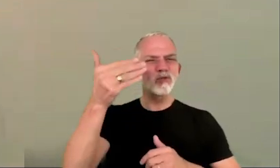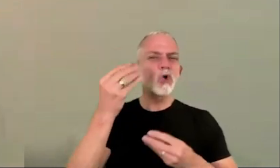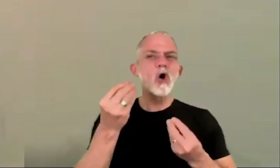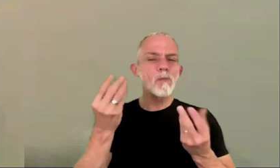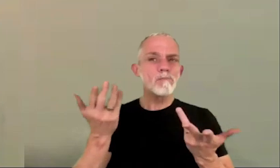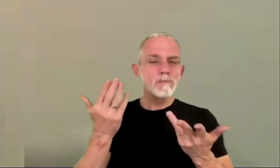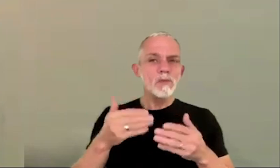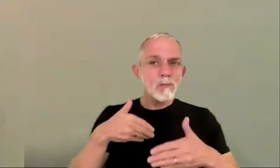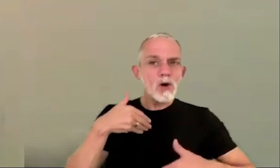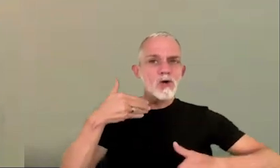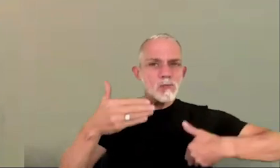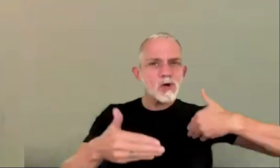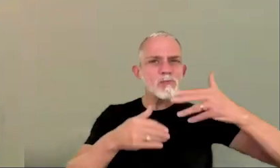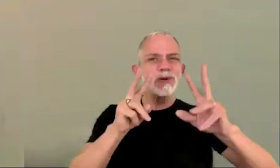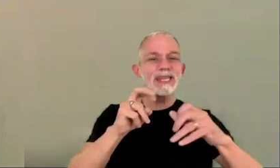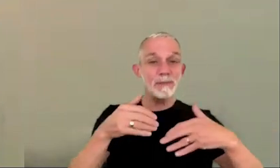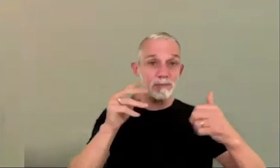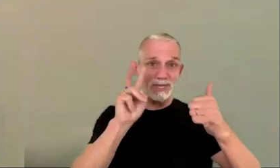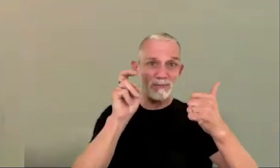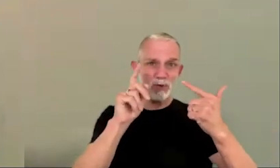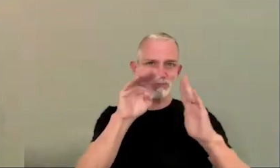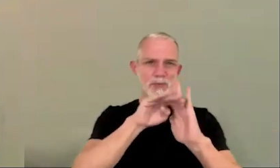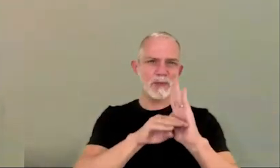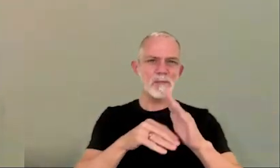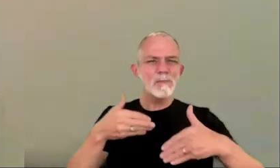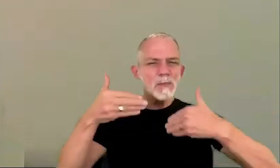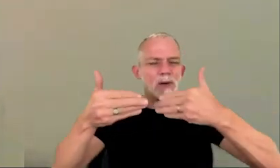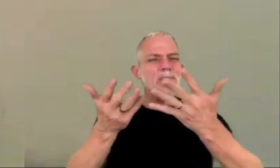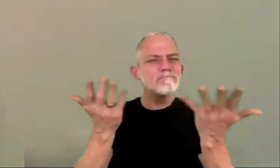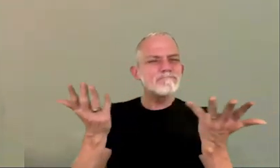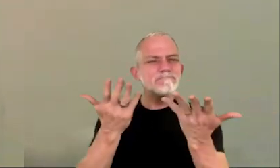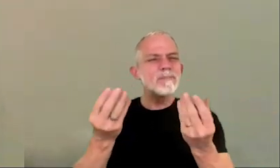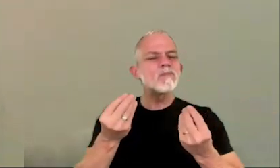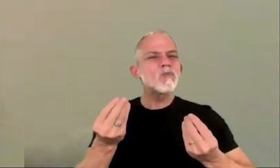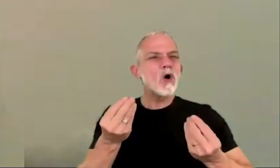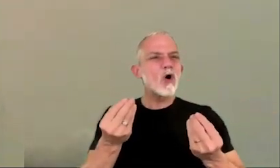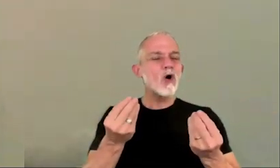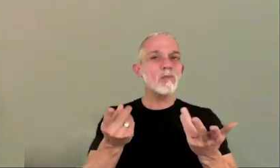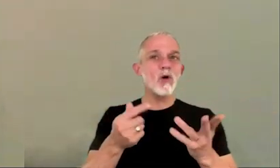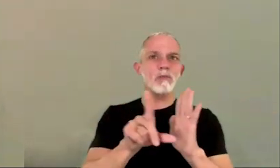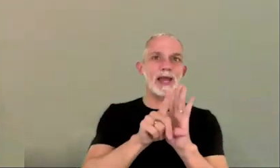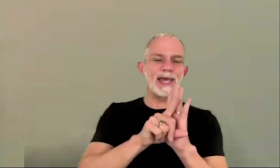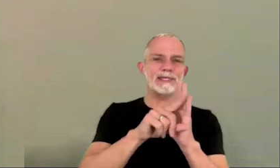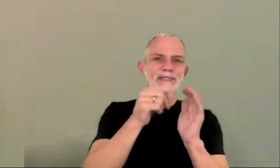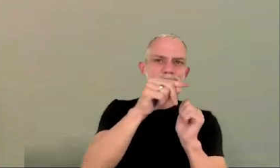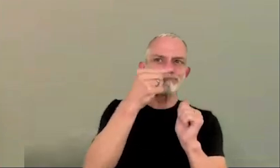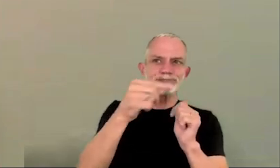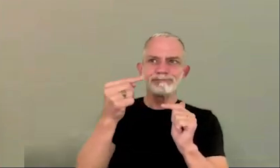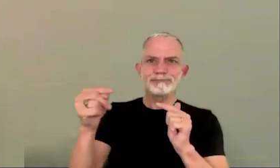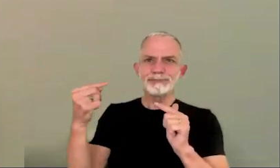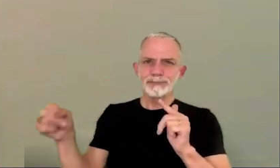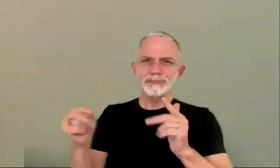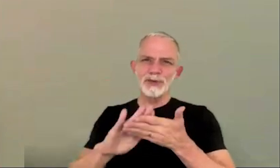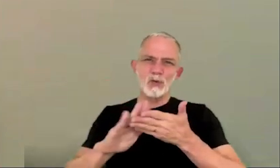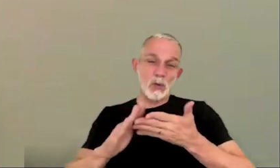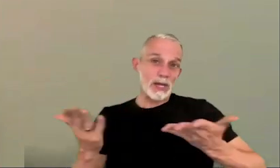van a ir desarrollando los temas y cómo se van a ir implementando las distintas legislaciones y